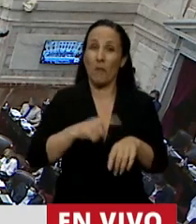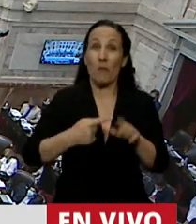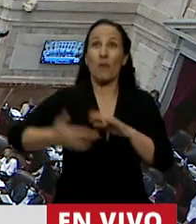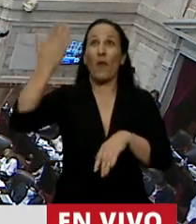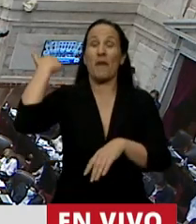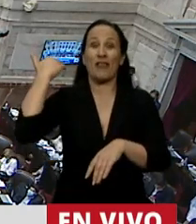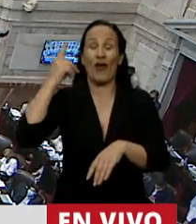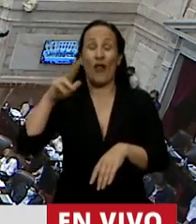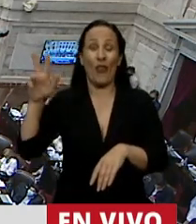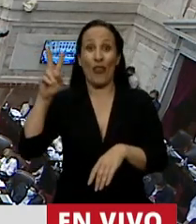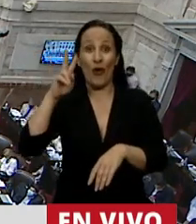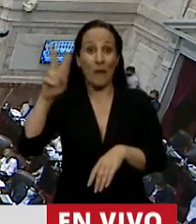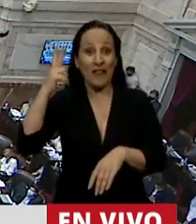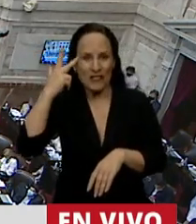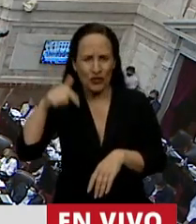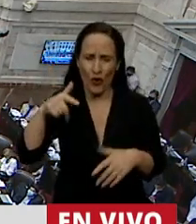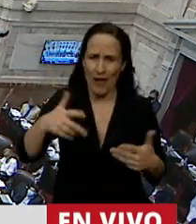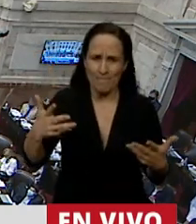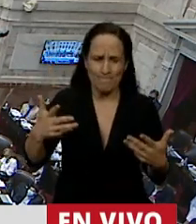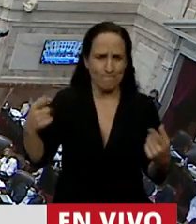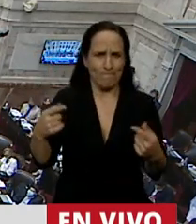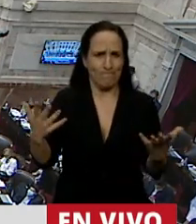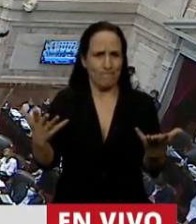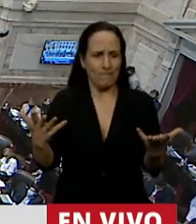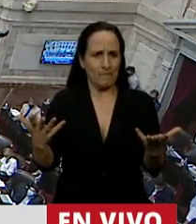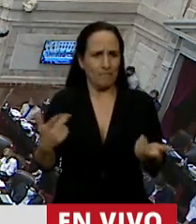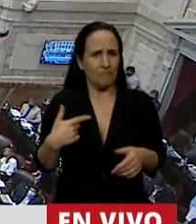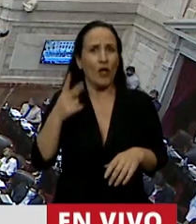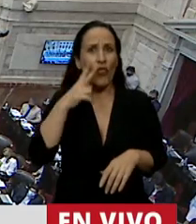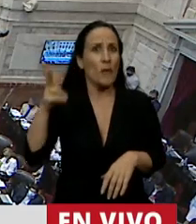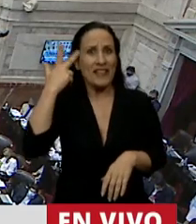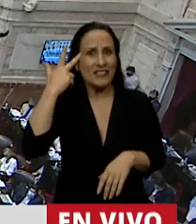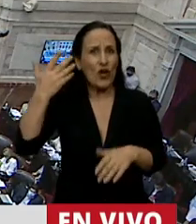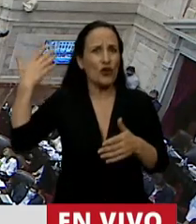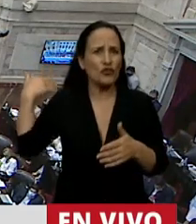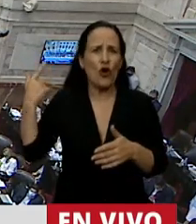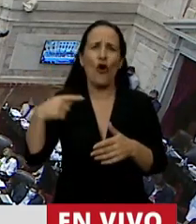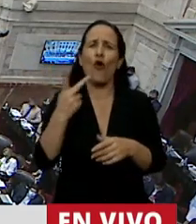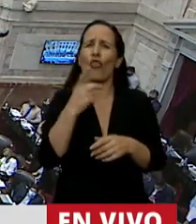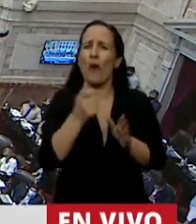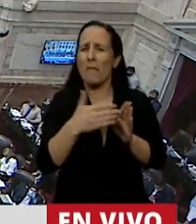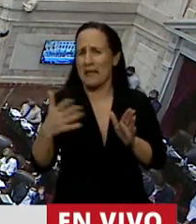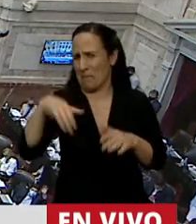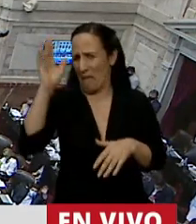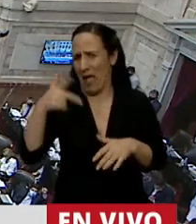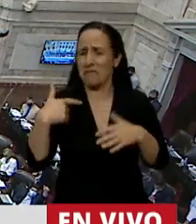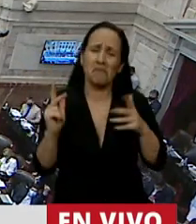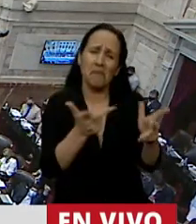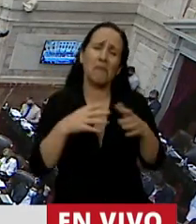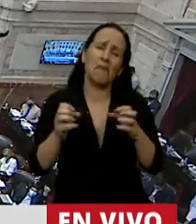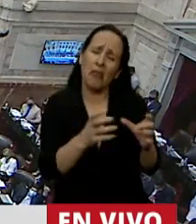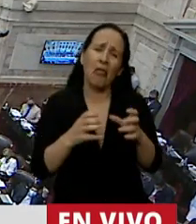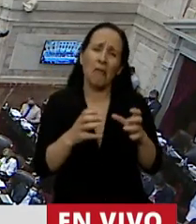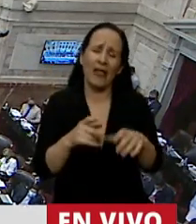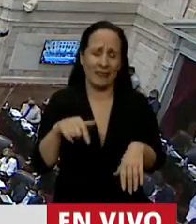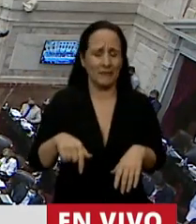ese debate. Presidente, en 2018 tuvimos más de 2 meses para debatir este tema y en este año lo estamos